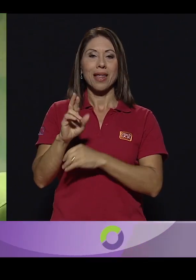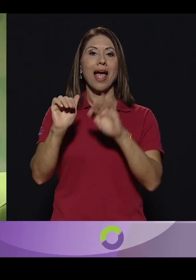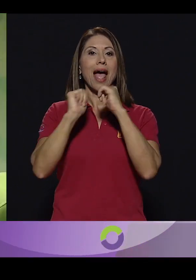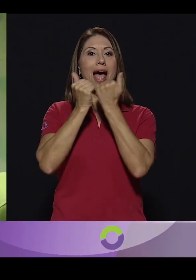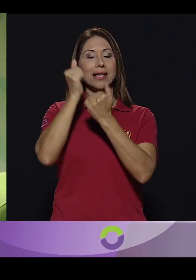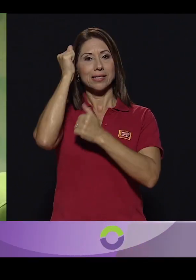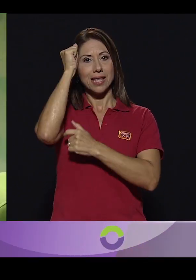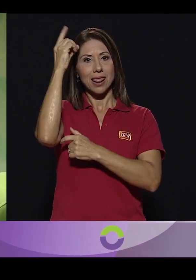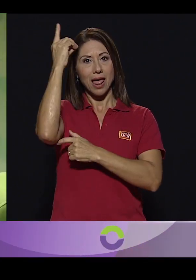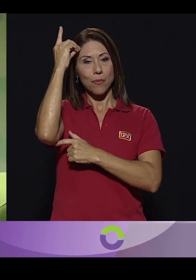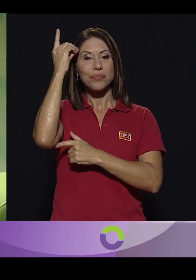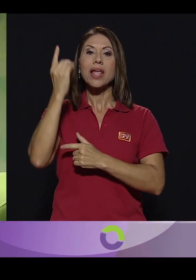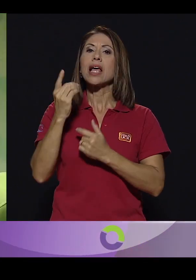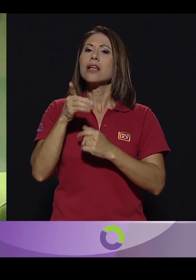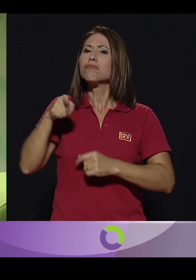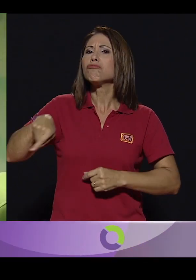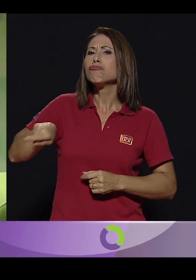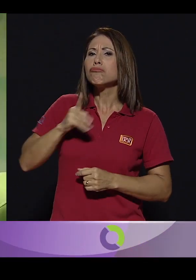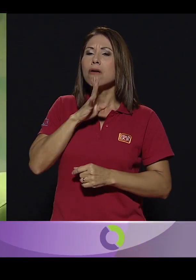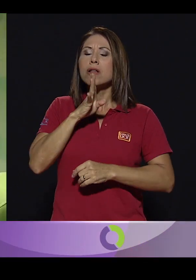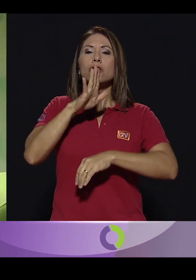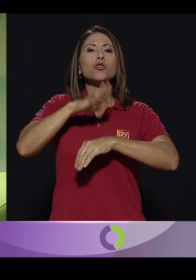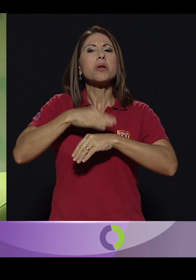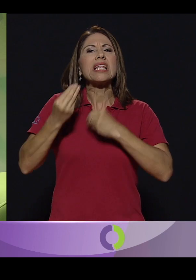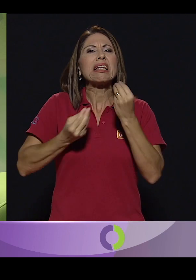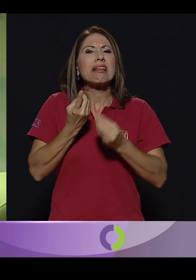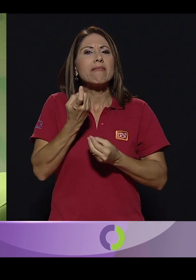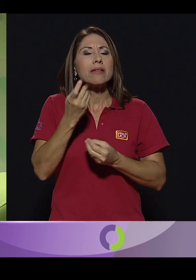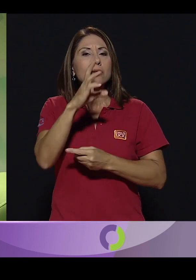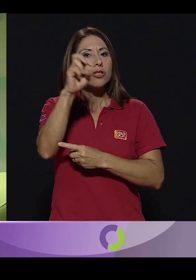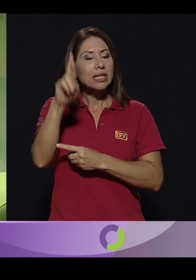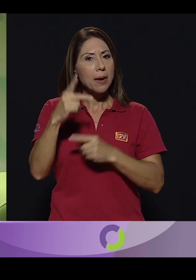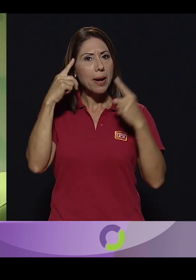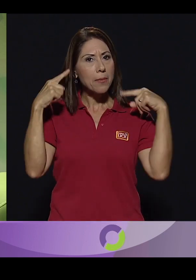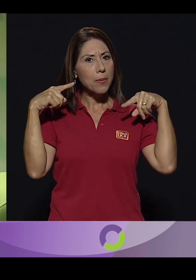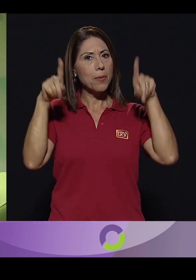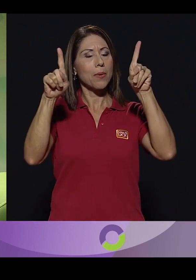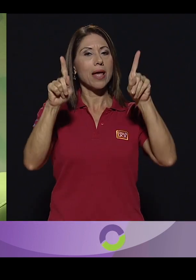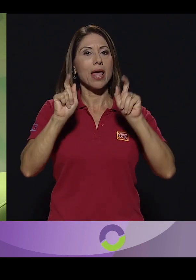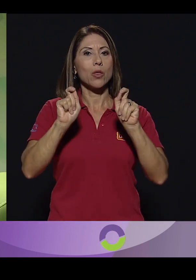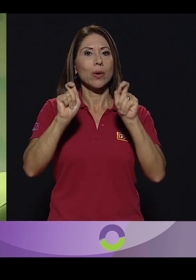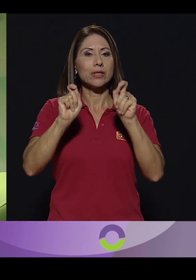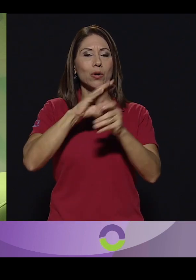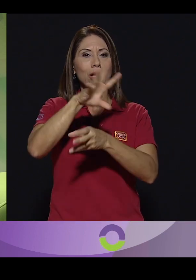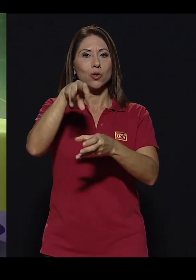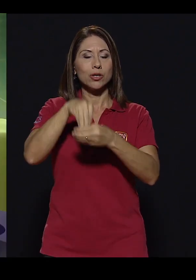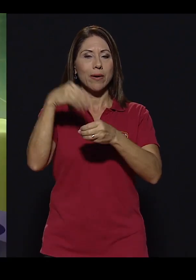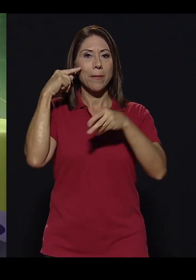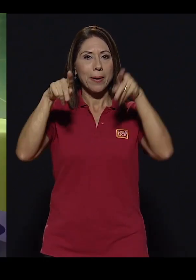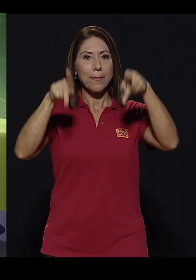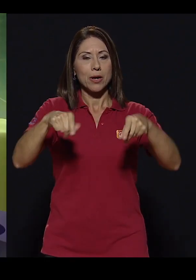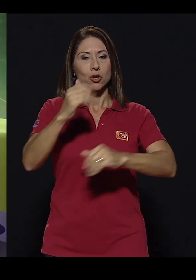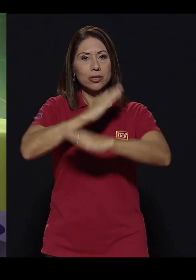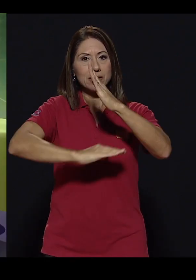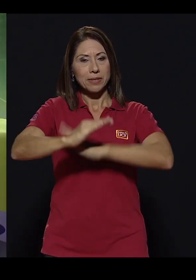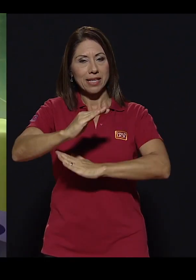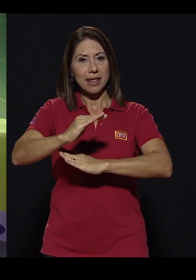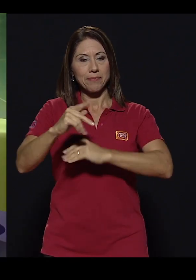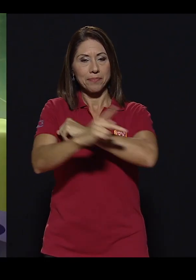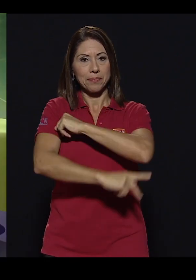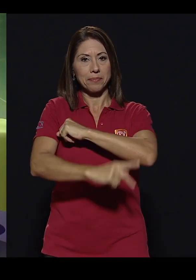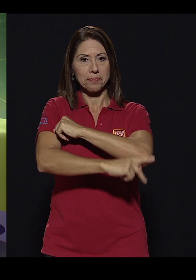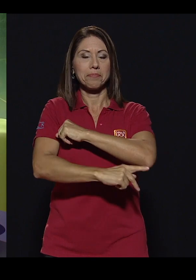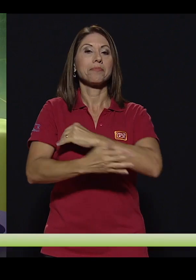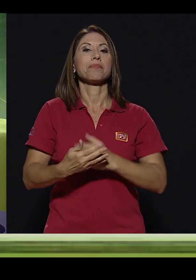sobre los pendientes que tiene costa rica para contar con un sistema educativo inclusivo para la población con discapacidad